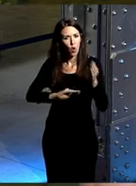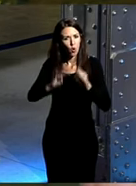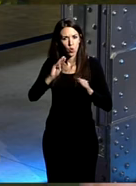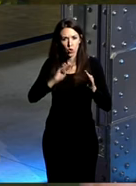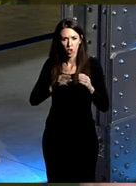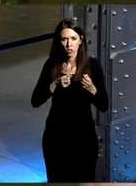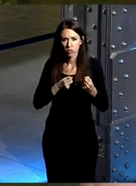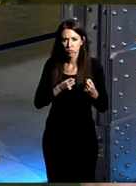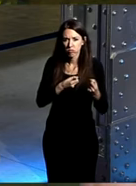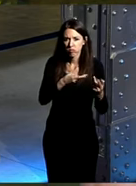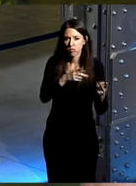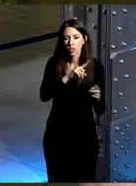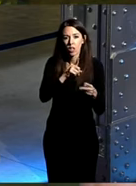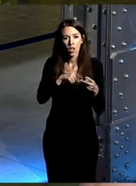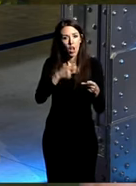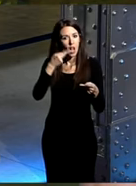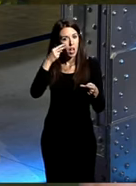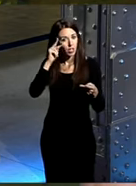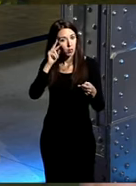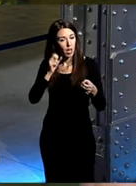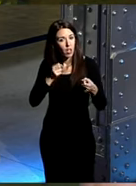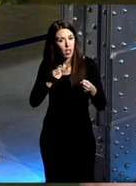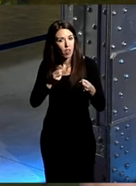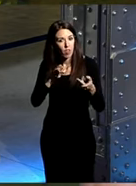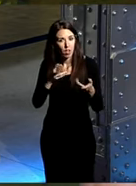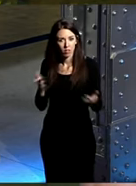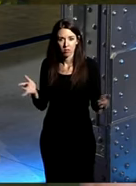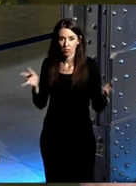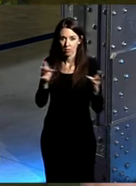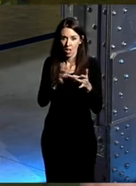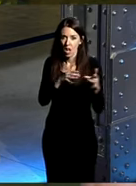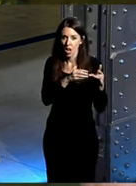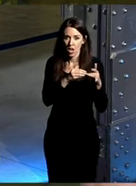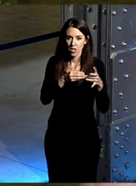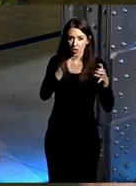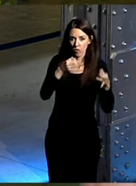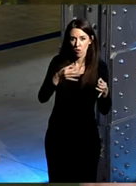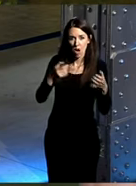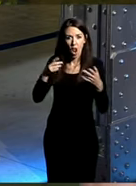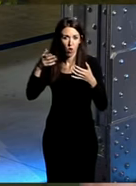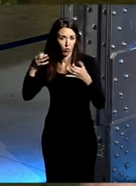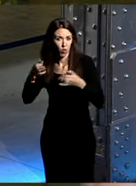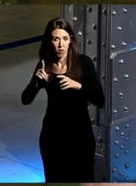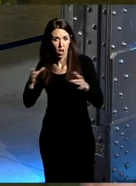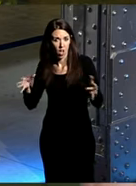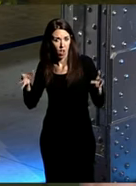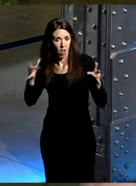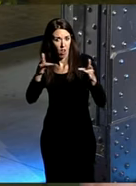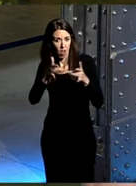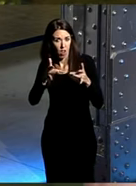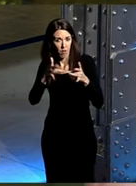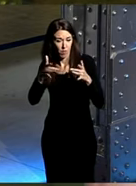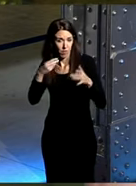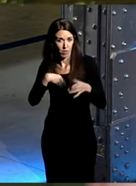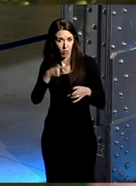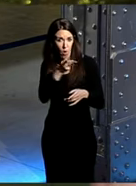un montón de experiencias, interconectar a los líderes formales e informales que están impulsando esa educación